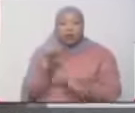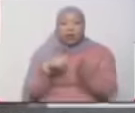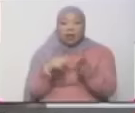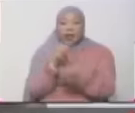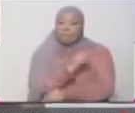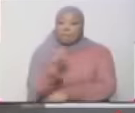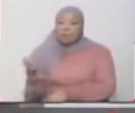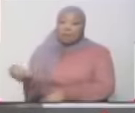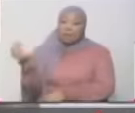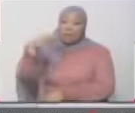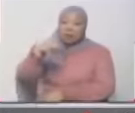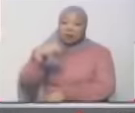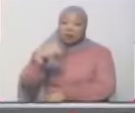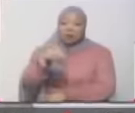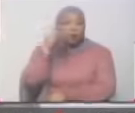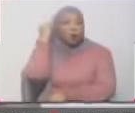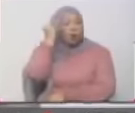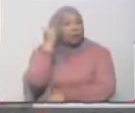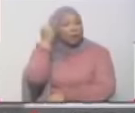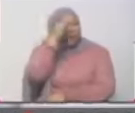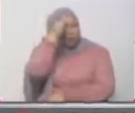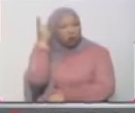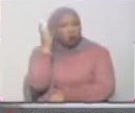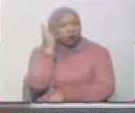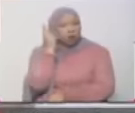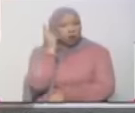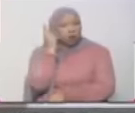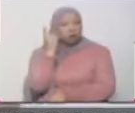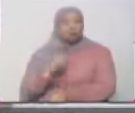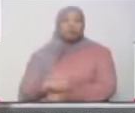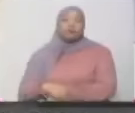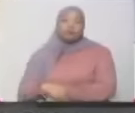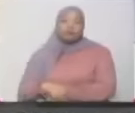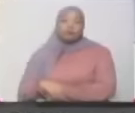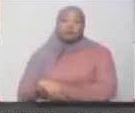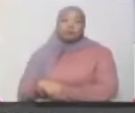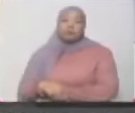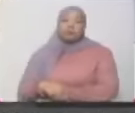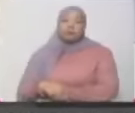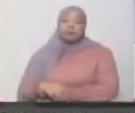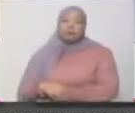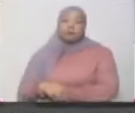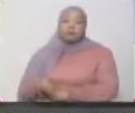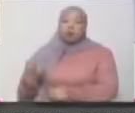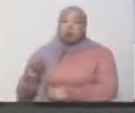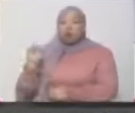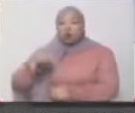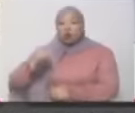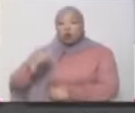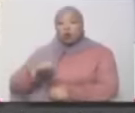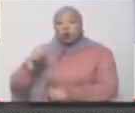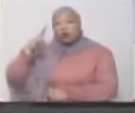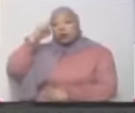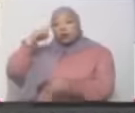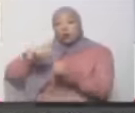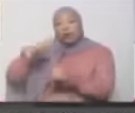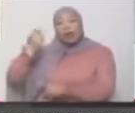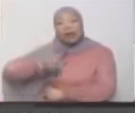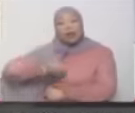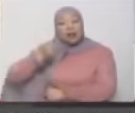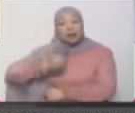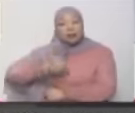circuitos comunales. ¿Qué piensas tú, Diosdado? Sí, y si lo pone por la vía de lo que corresponde a la tarea